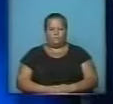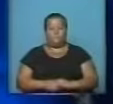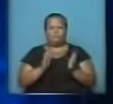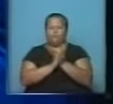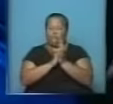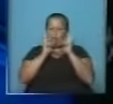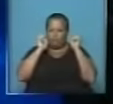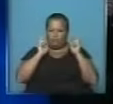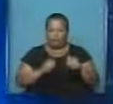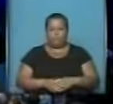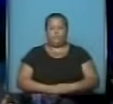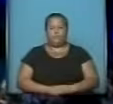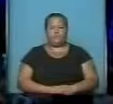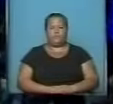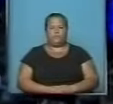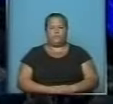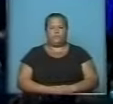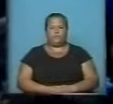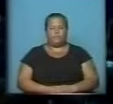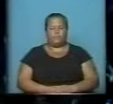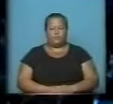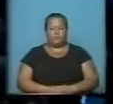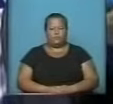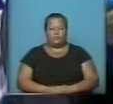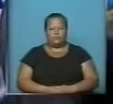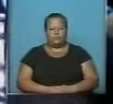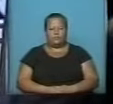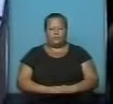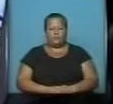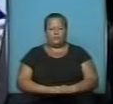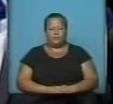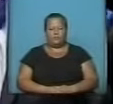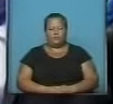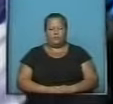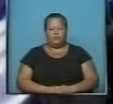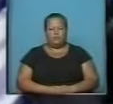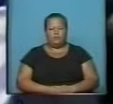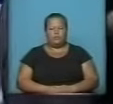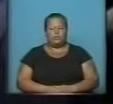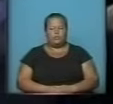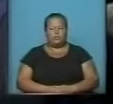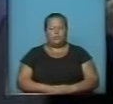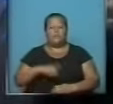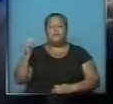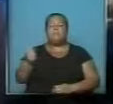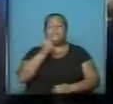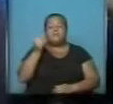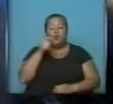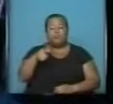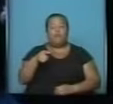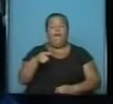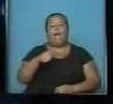Y nos estamos haciendo realmente un hecho histórico. todo que